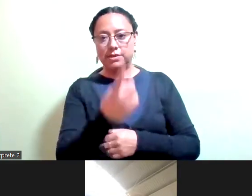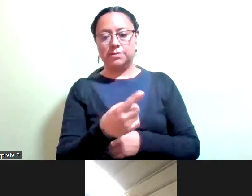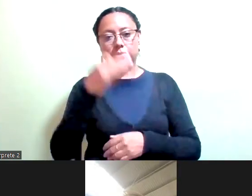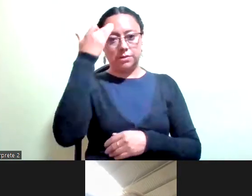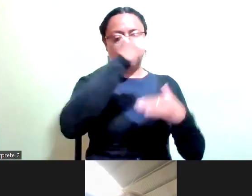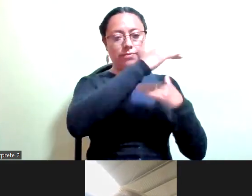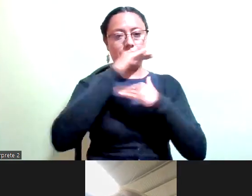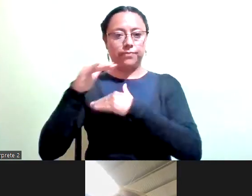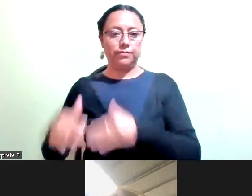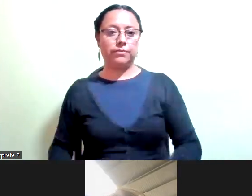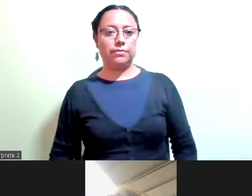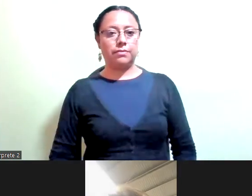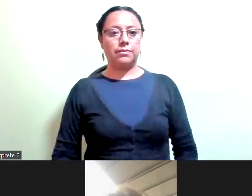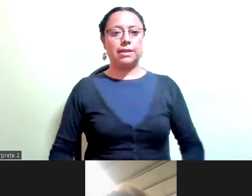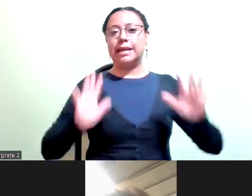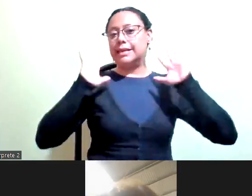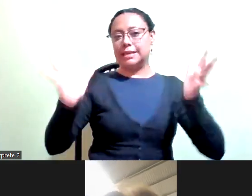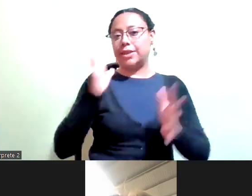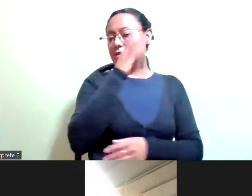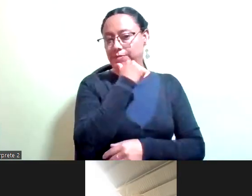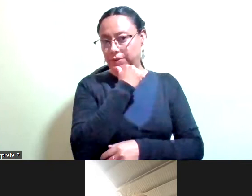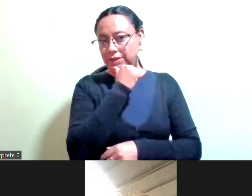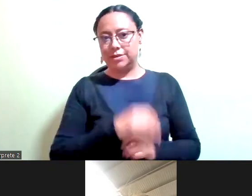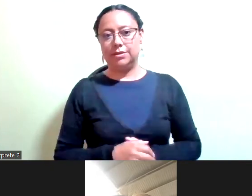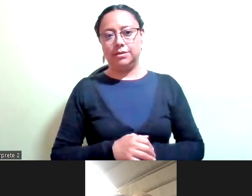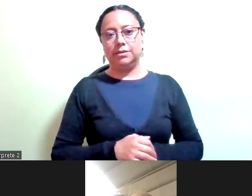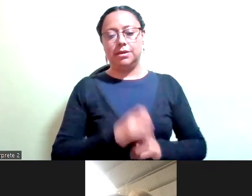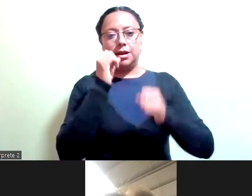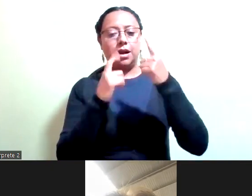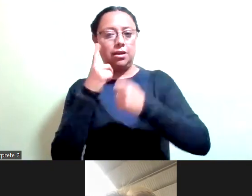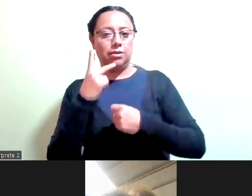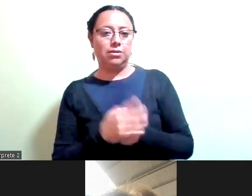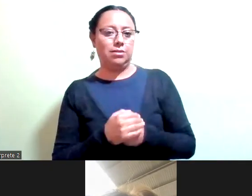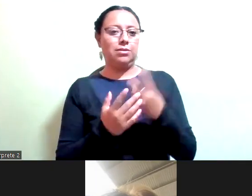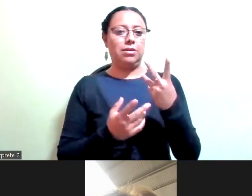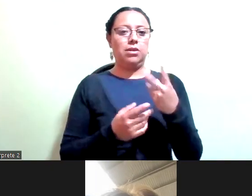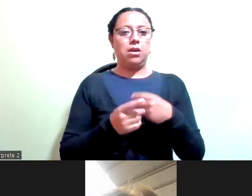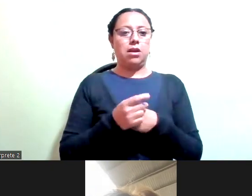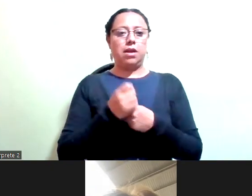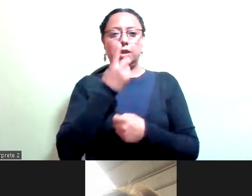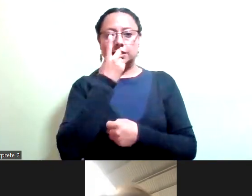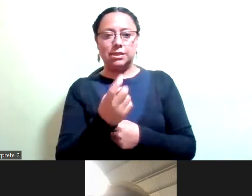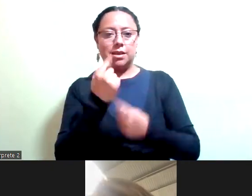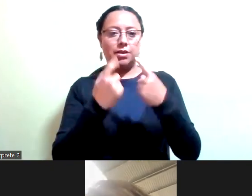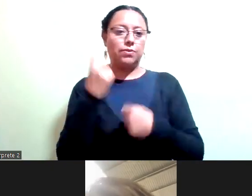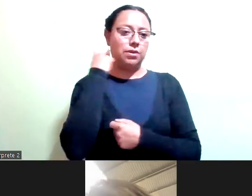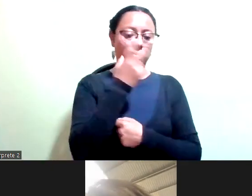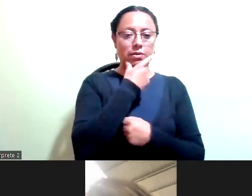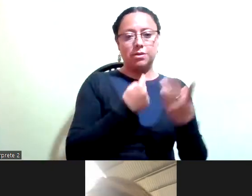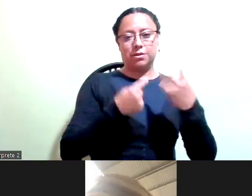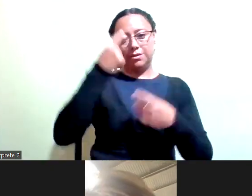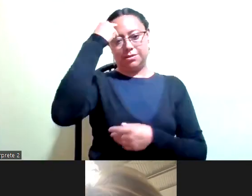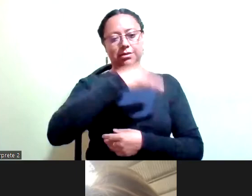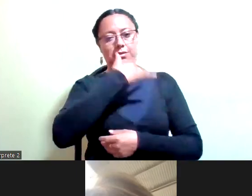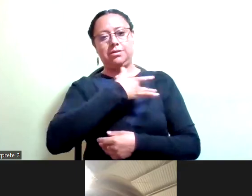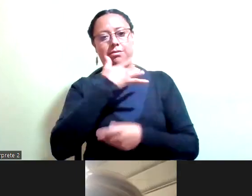y decimos, no, ya no se puede, no se debe de callar a ningún parlamentario. Hay una incongruencia completamente del diputado Rubio,